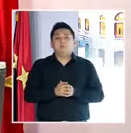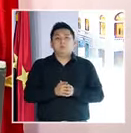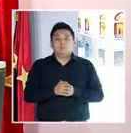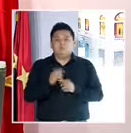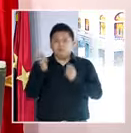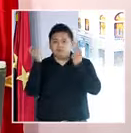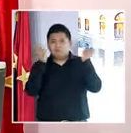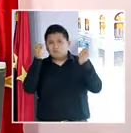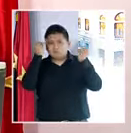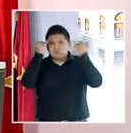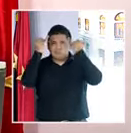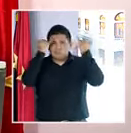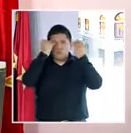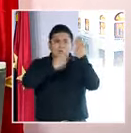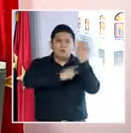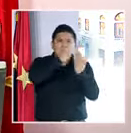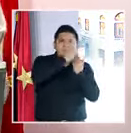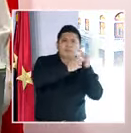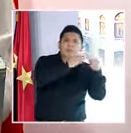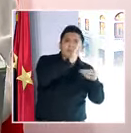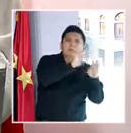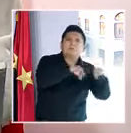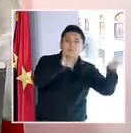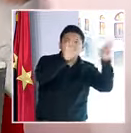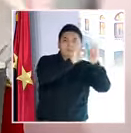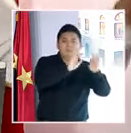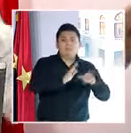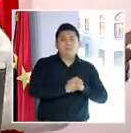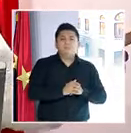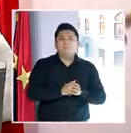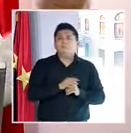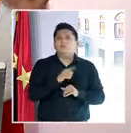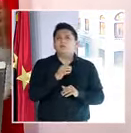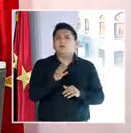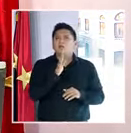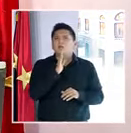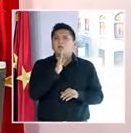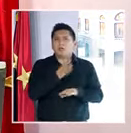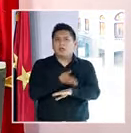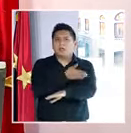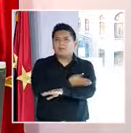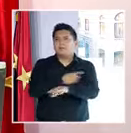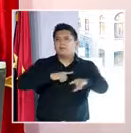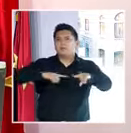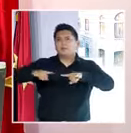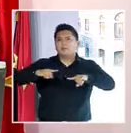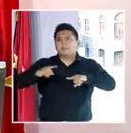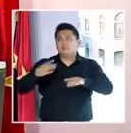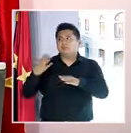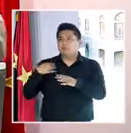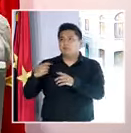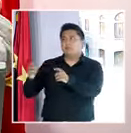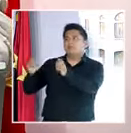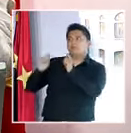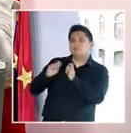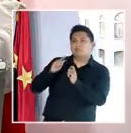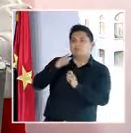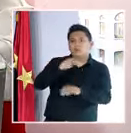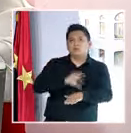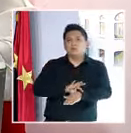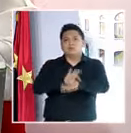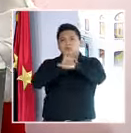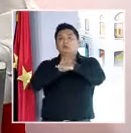estratégico, están los proyectos más importantes que recibimos de la anterior administración que presidió el